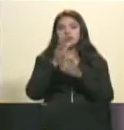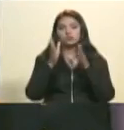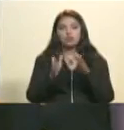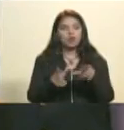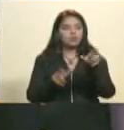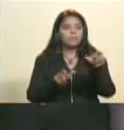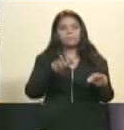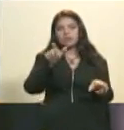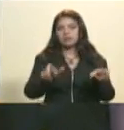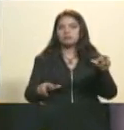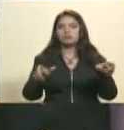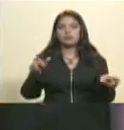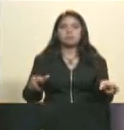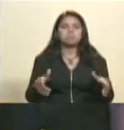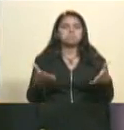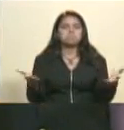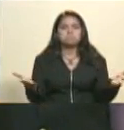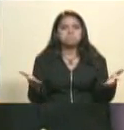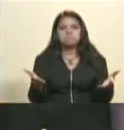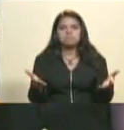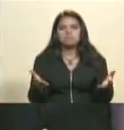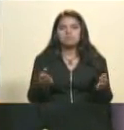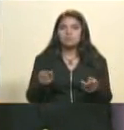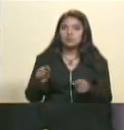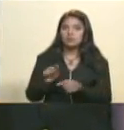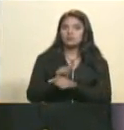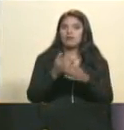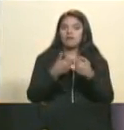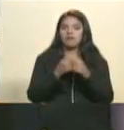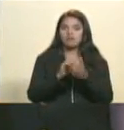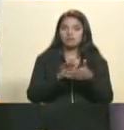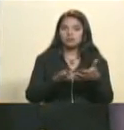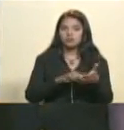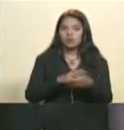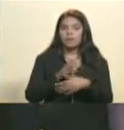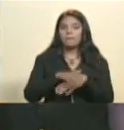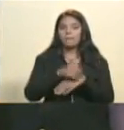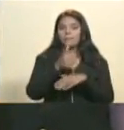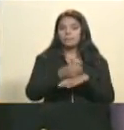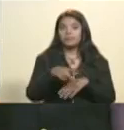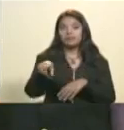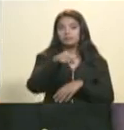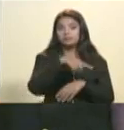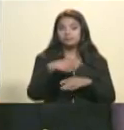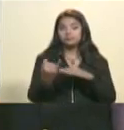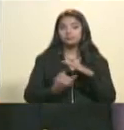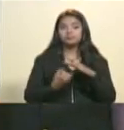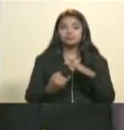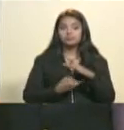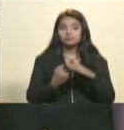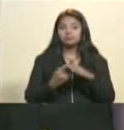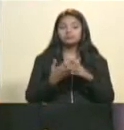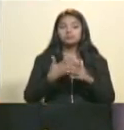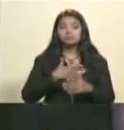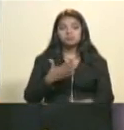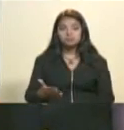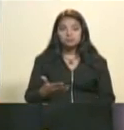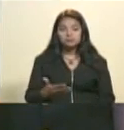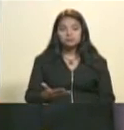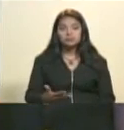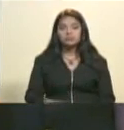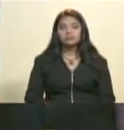venezolana, que sea objeto de una agresión por parte de estos organismos multilaterales que se prestan